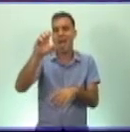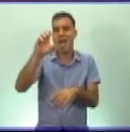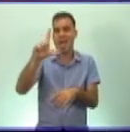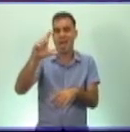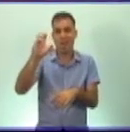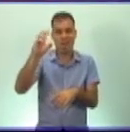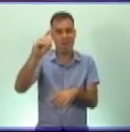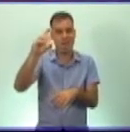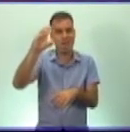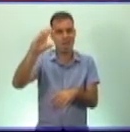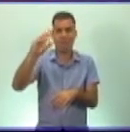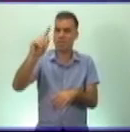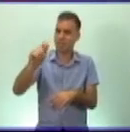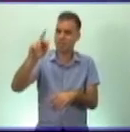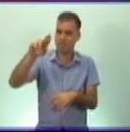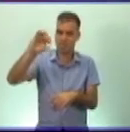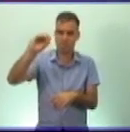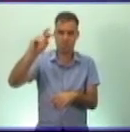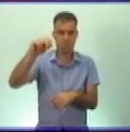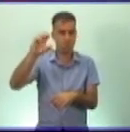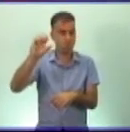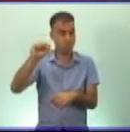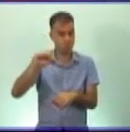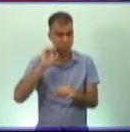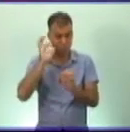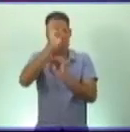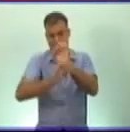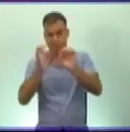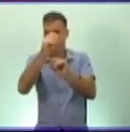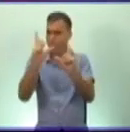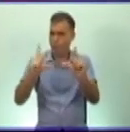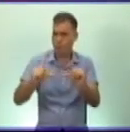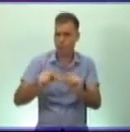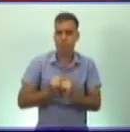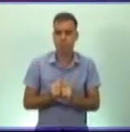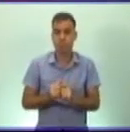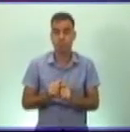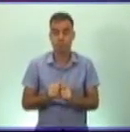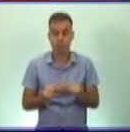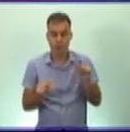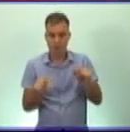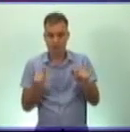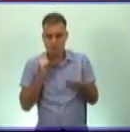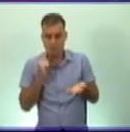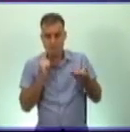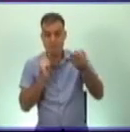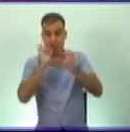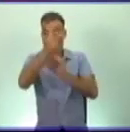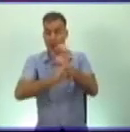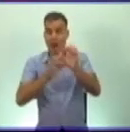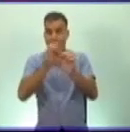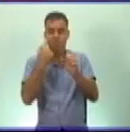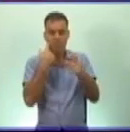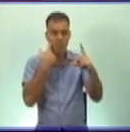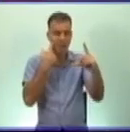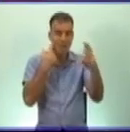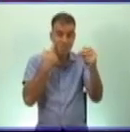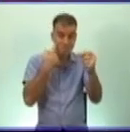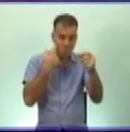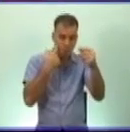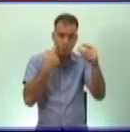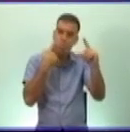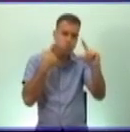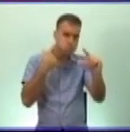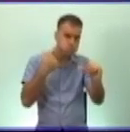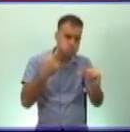el que gana, ocurre la reducción y observamos una disminución en el número de oxidación. Pero ¿por qué decimos ganancia y pérdida